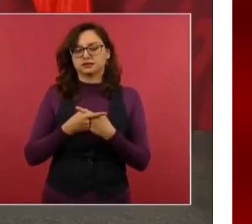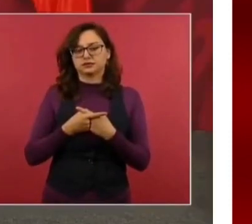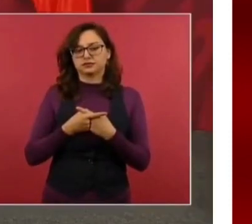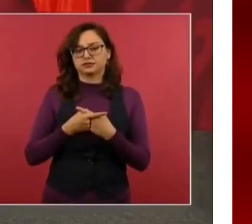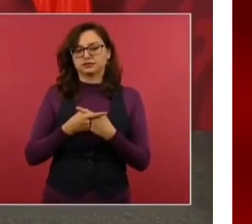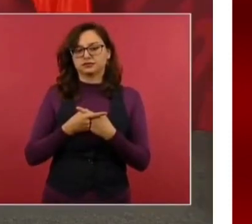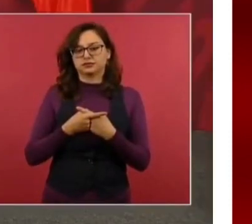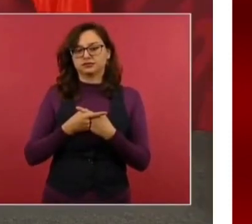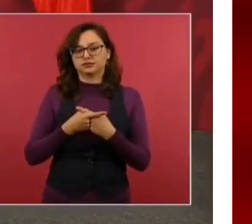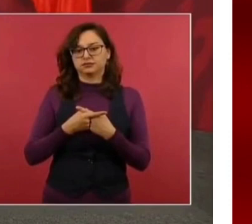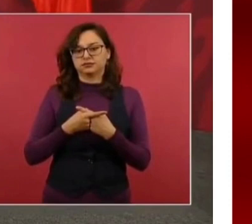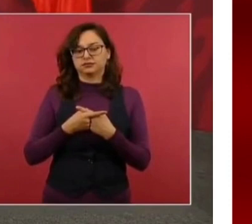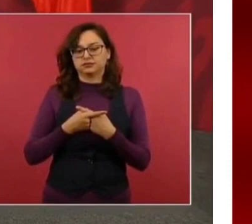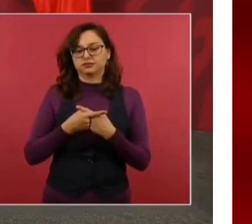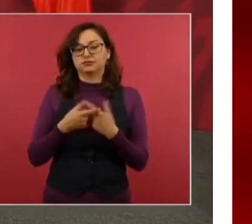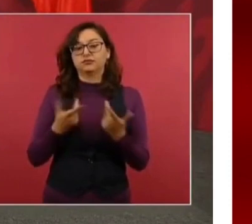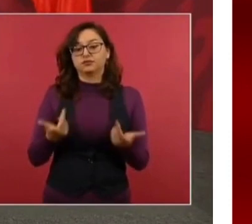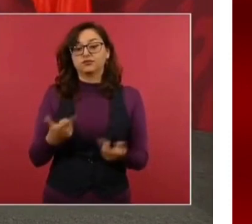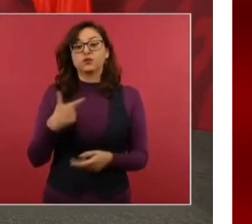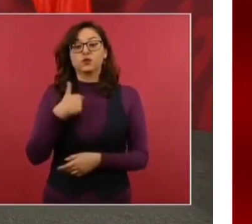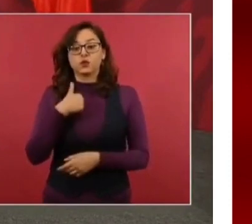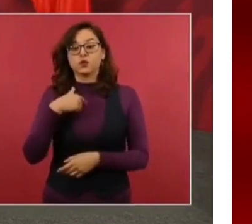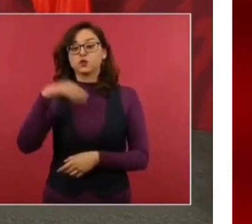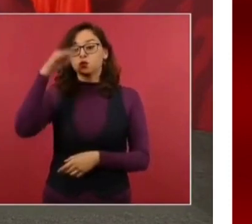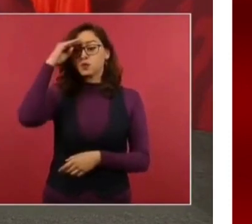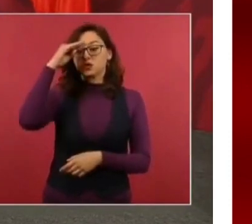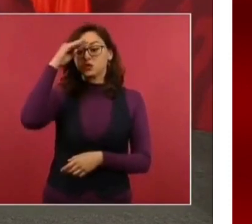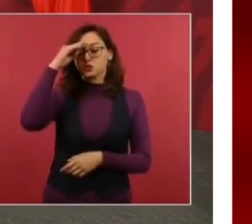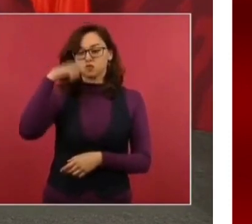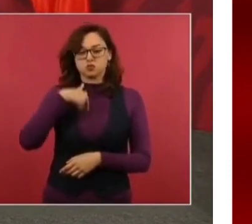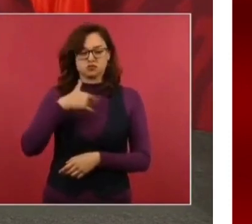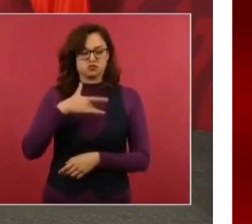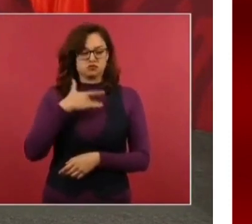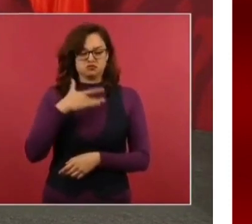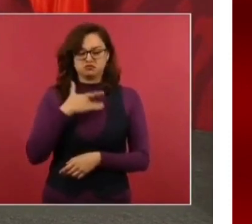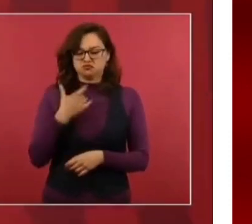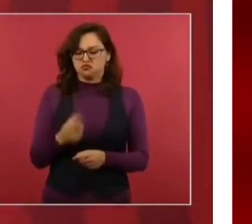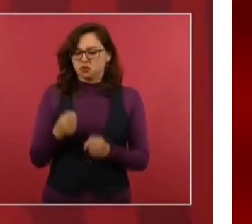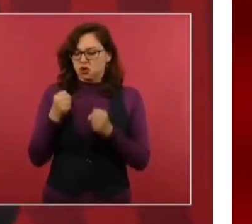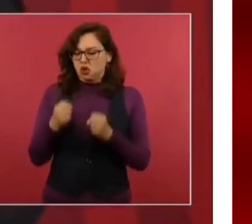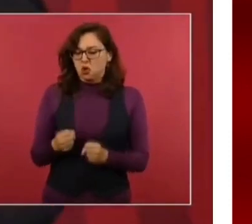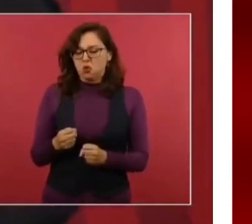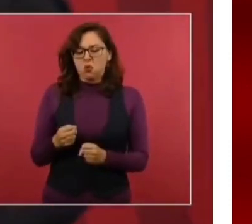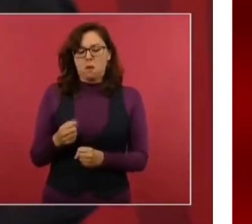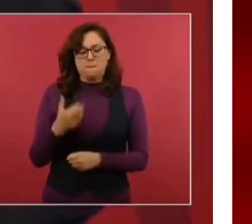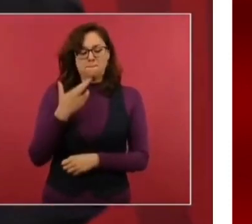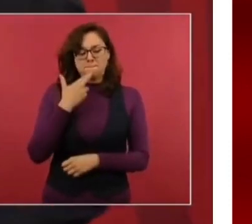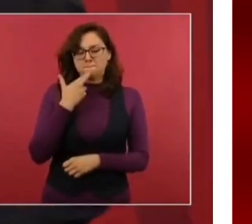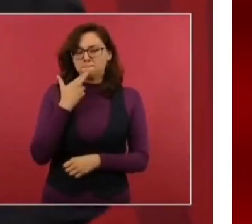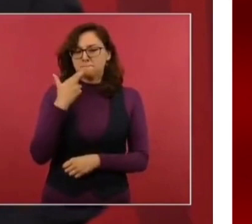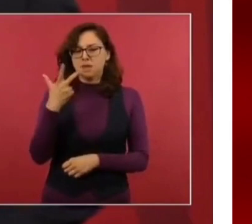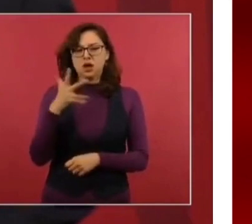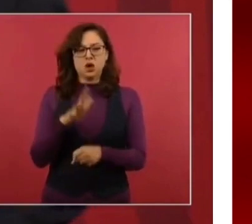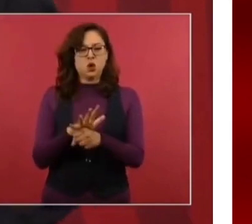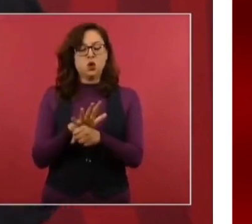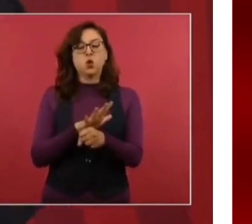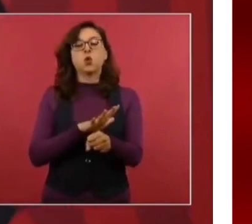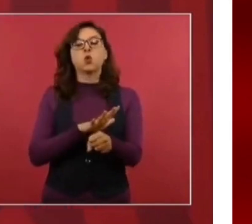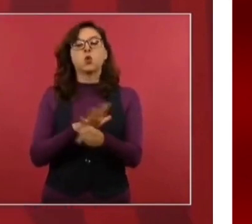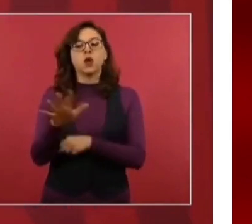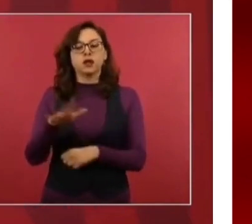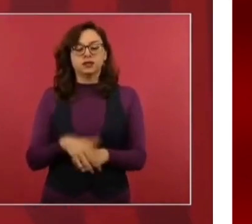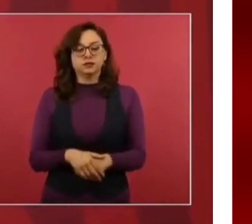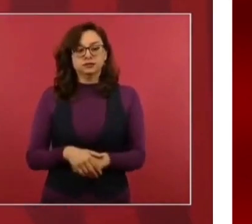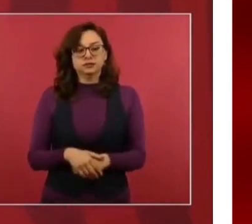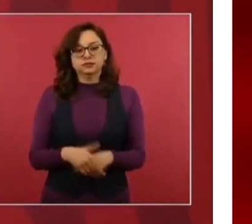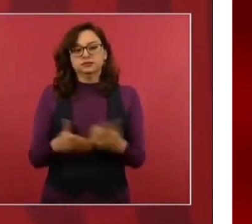yo sí creo que lo mejor es enfrentar el bien digo el mal haciendo el